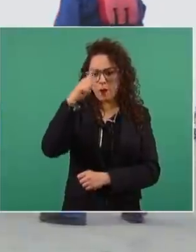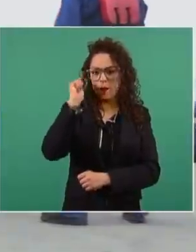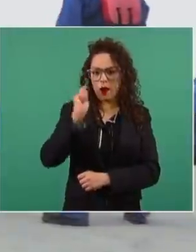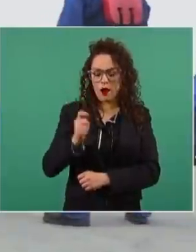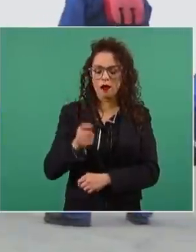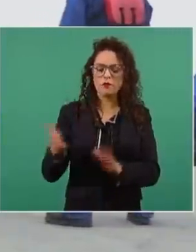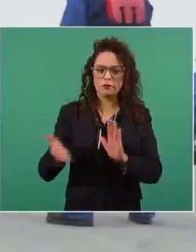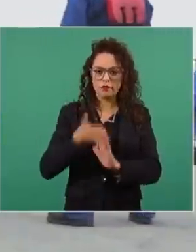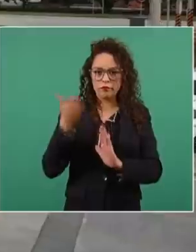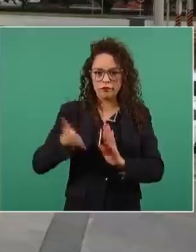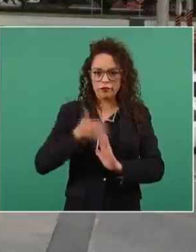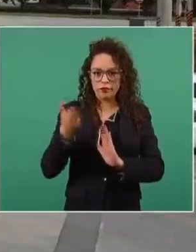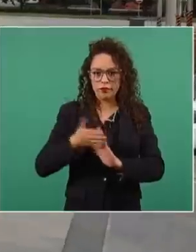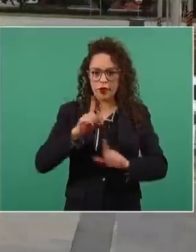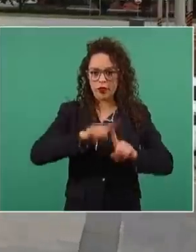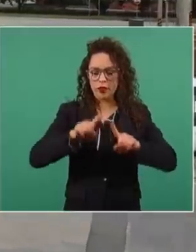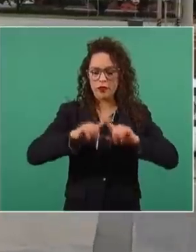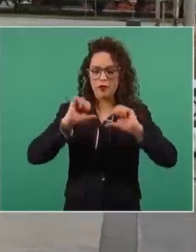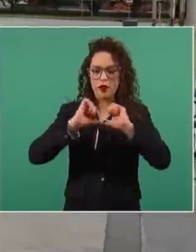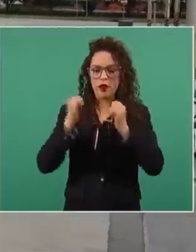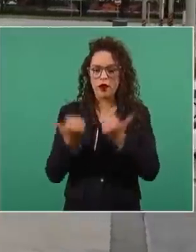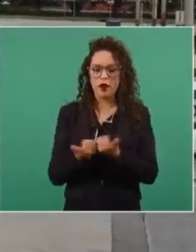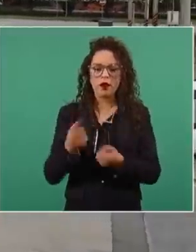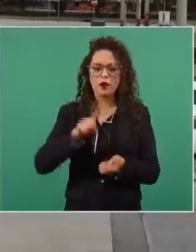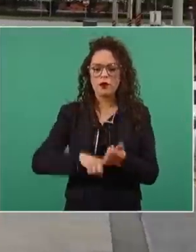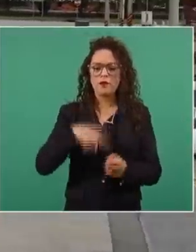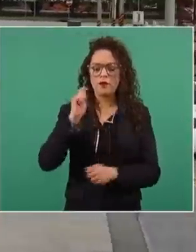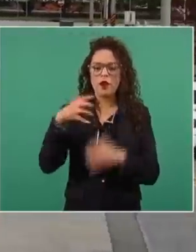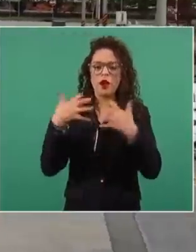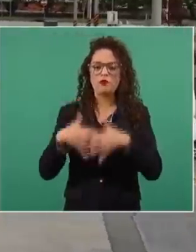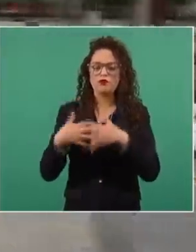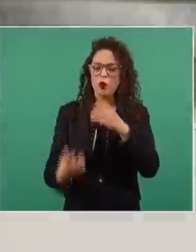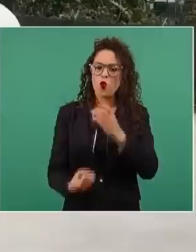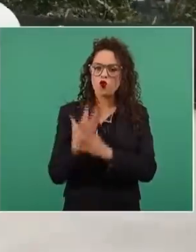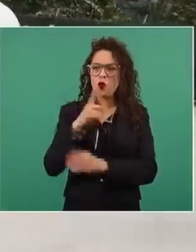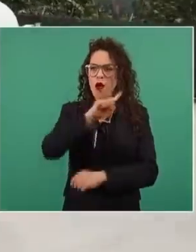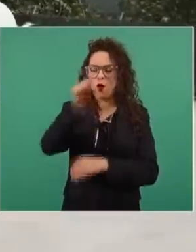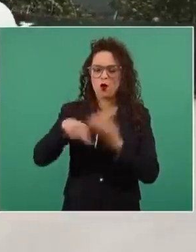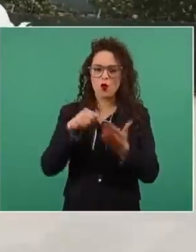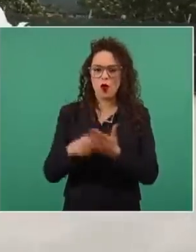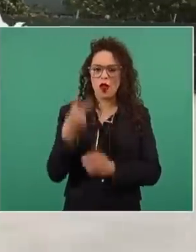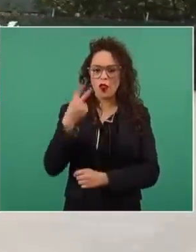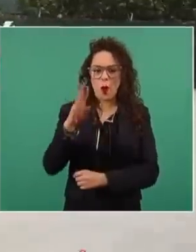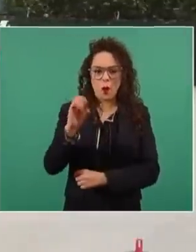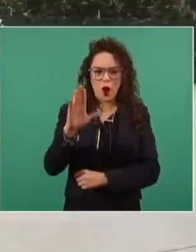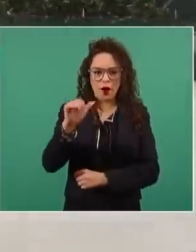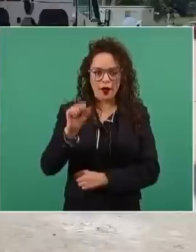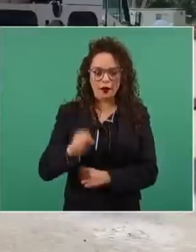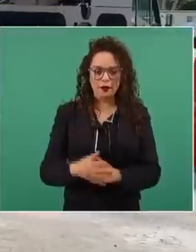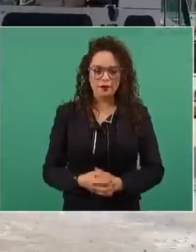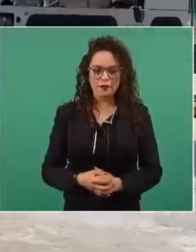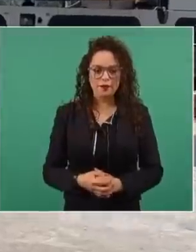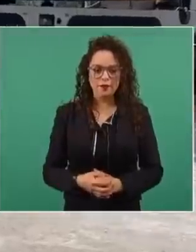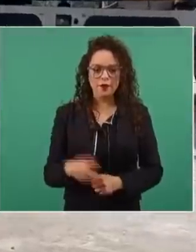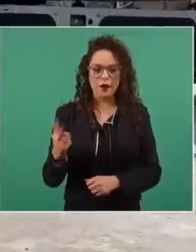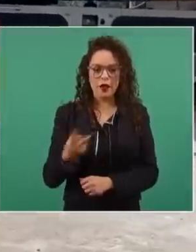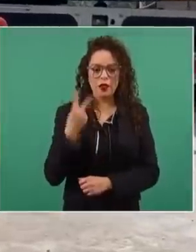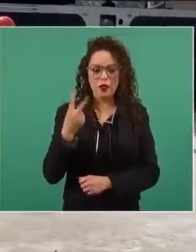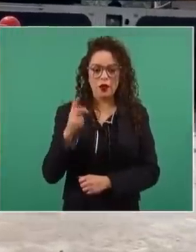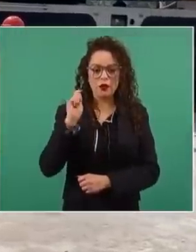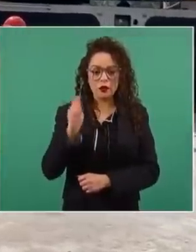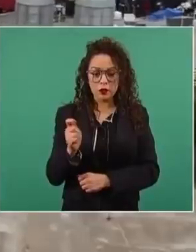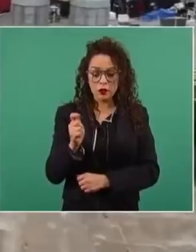trabajos de obra civil en las diversas áreas que conforman la nueva refinería de Dos Bocas. Asimismo, ya son 2 los reactores de guarda de